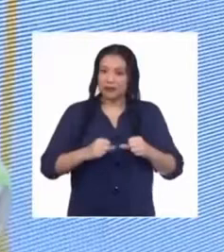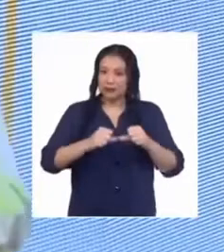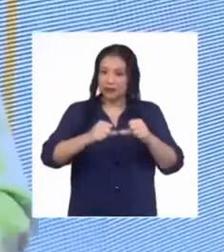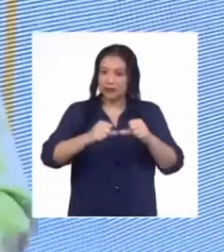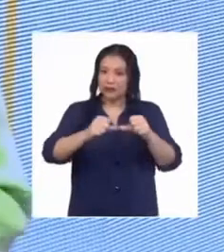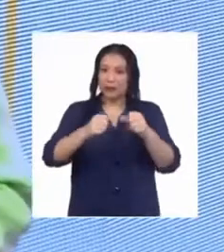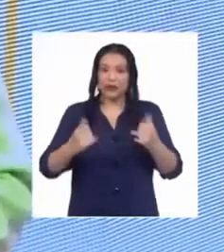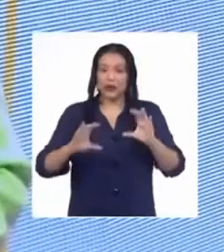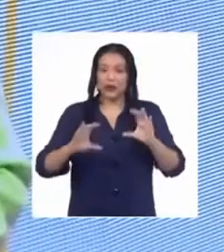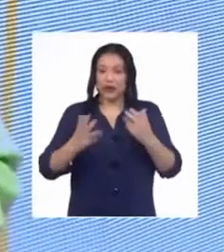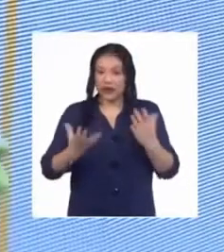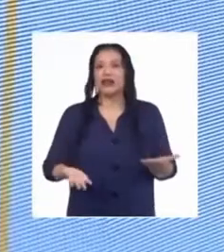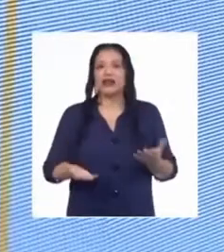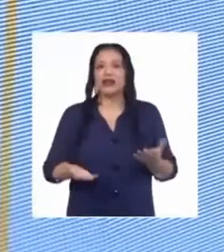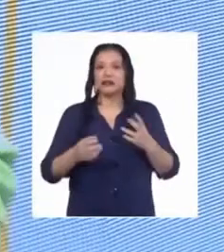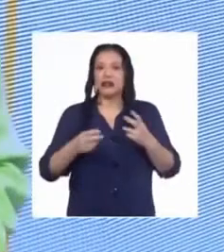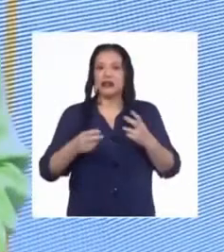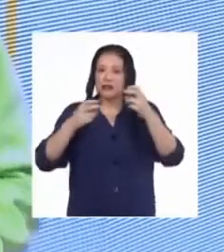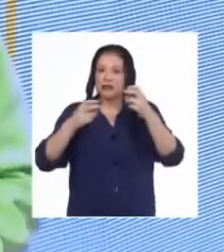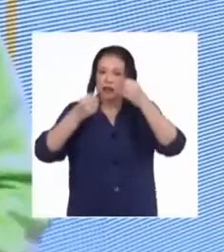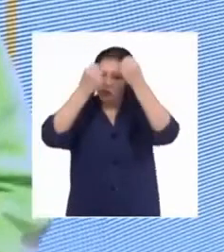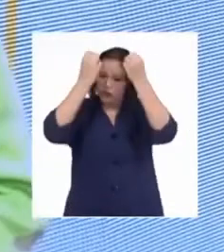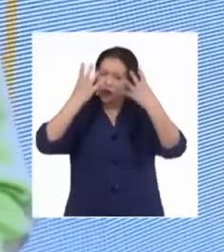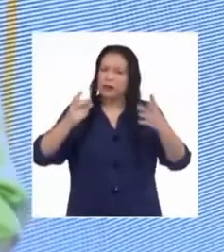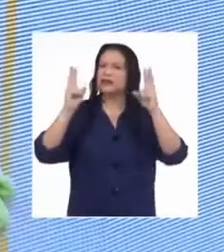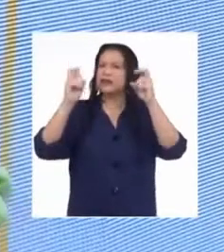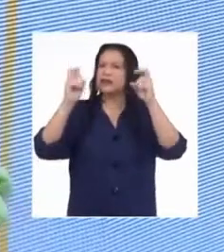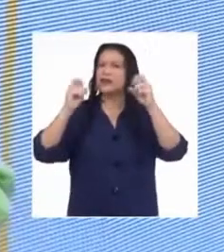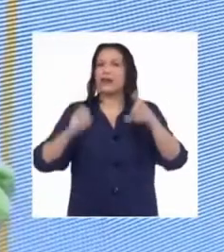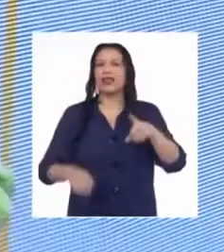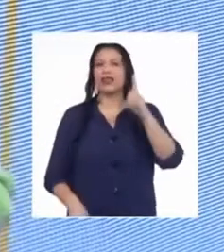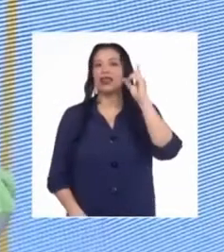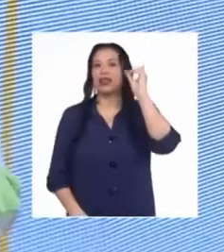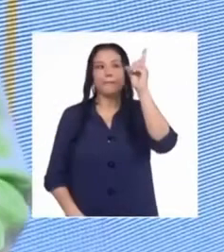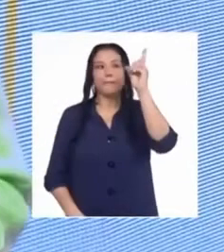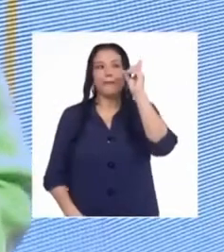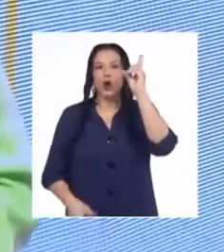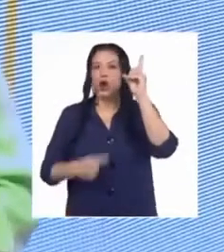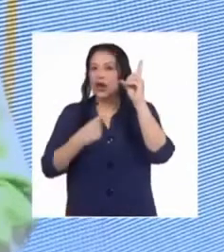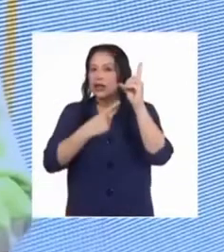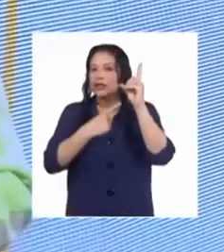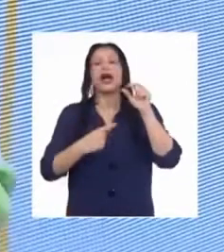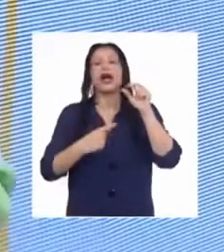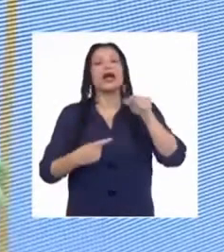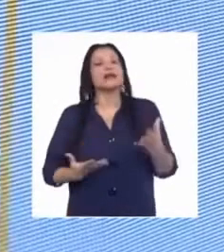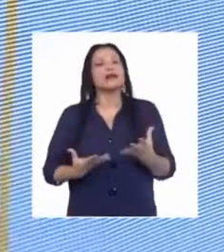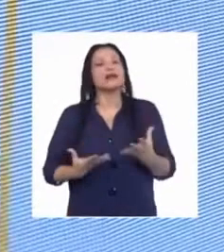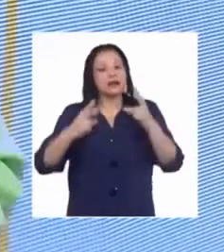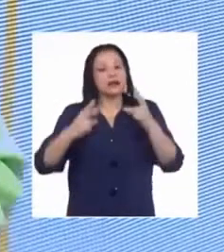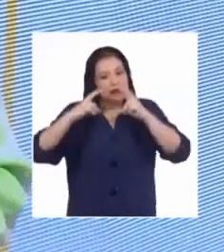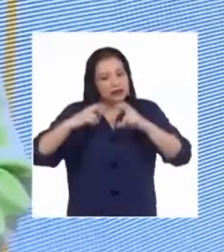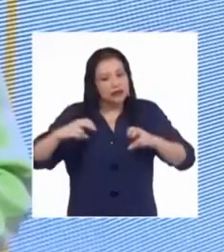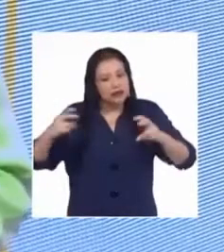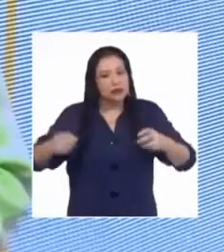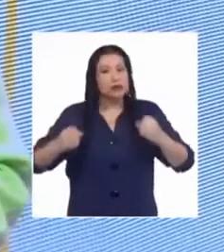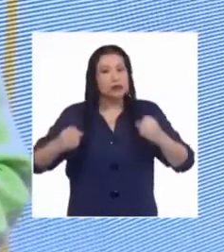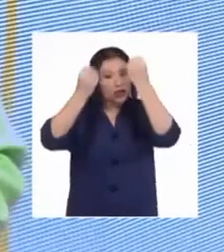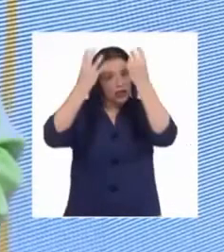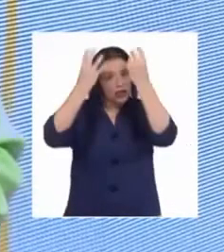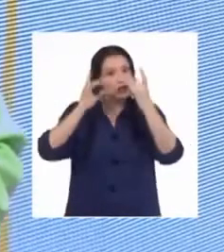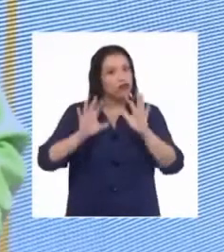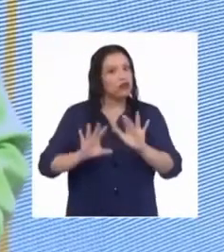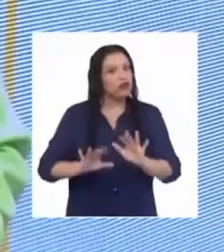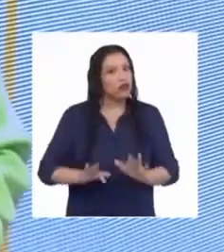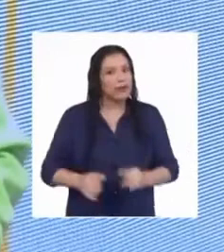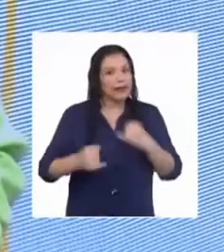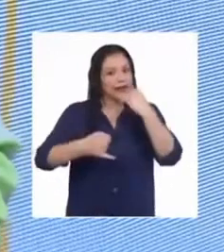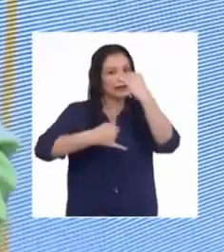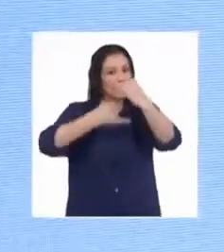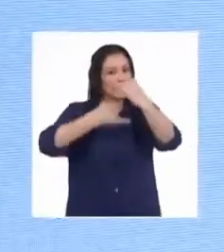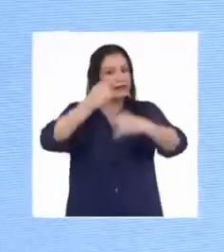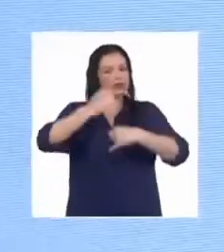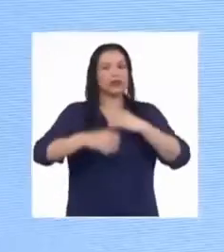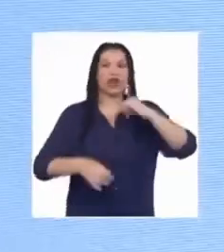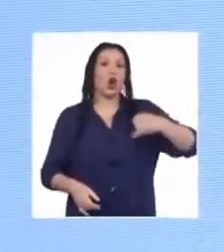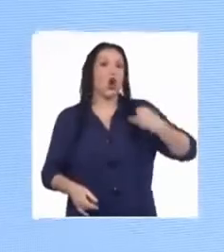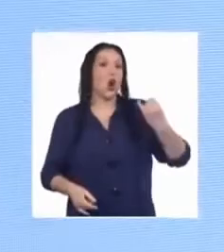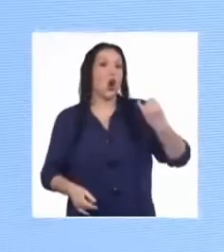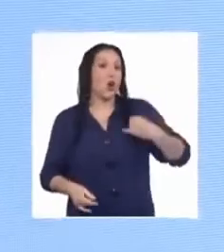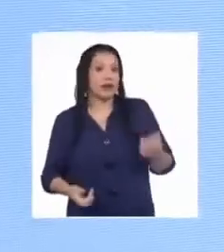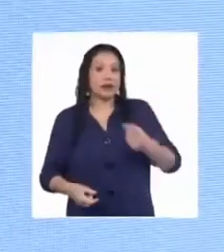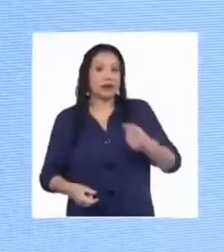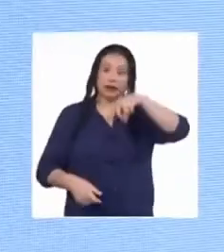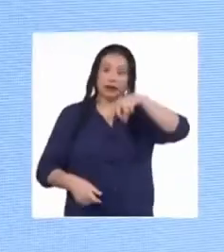revisando información sobre la democracia. Esta vez analizaremos el informe internacional Jóvenes en el Perú, la democracia